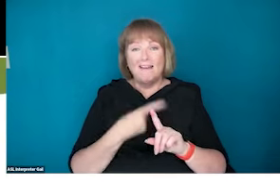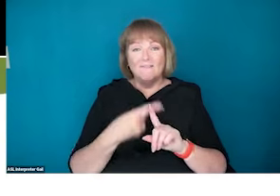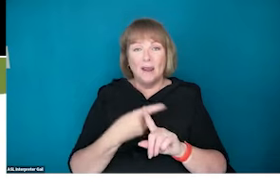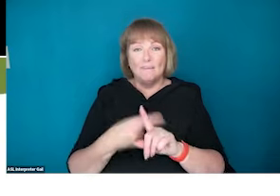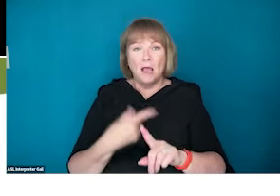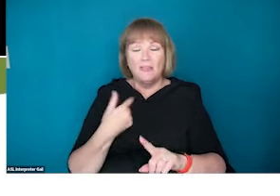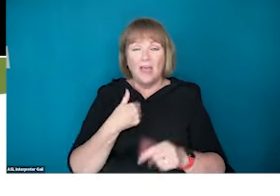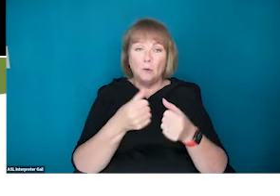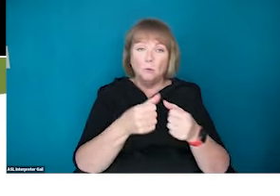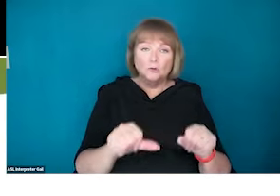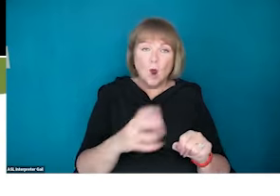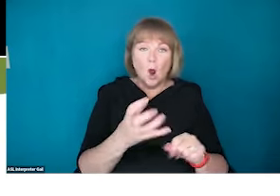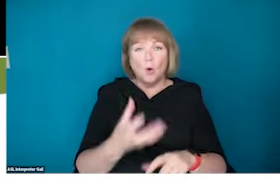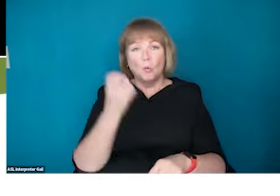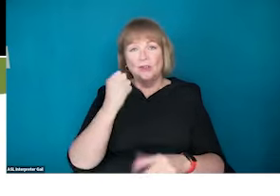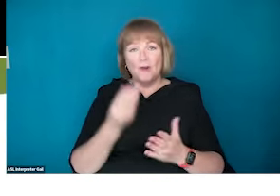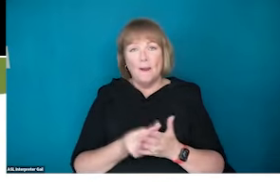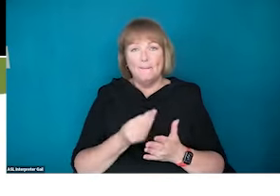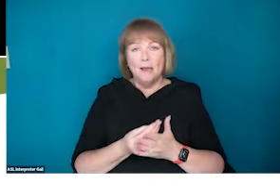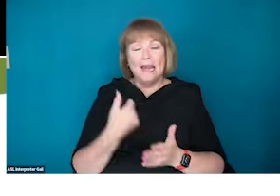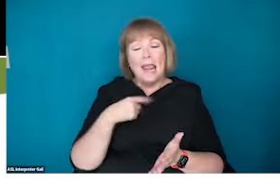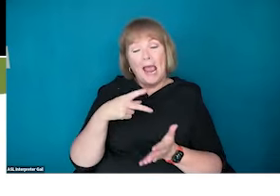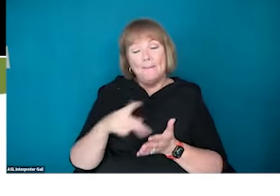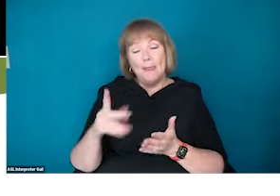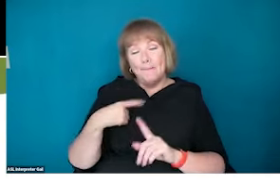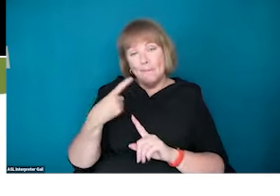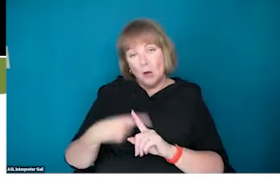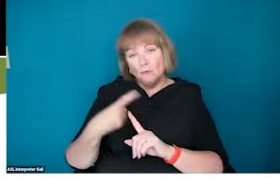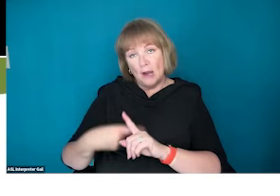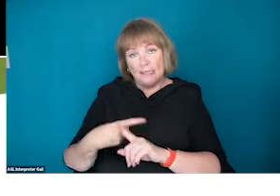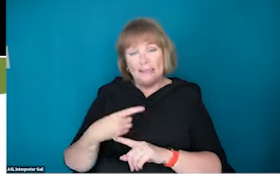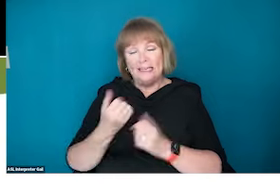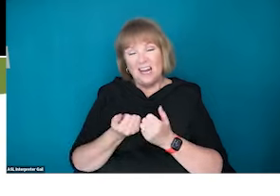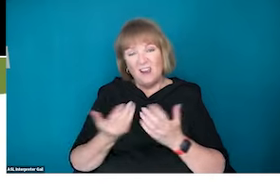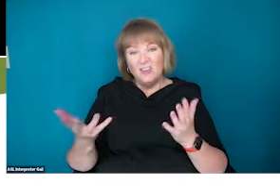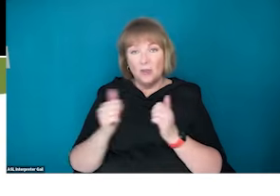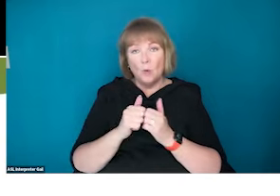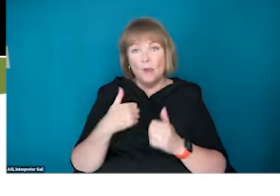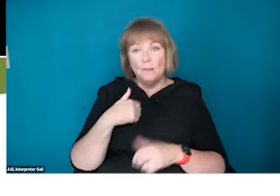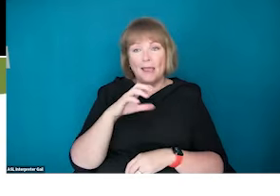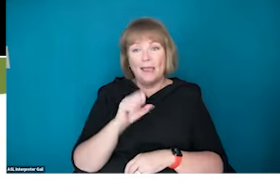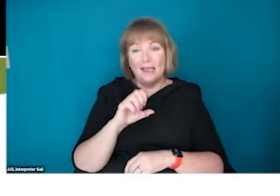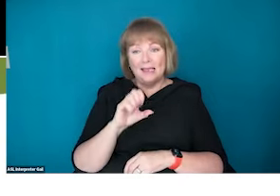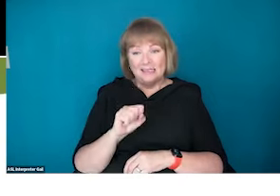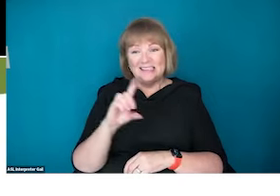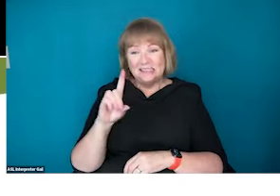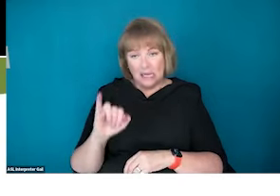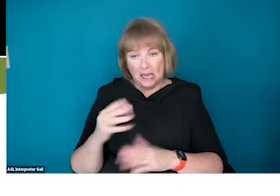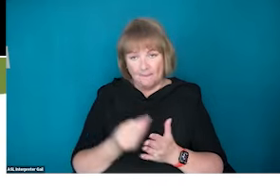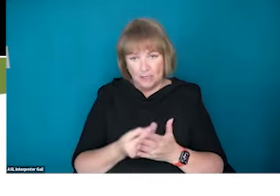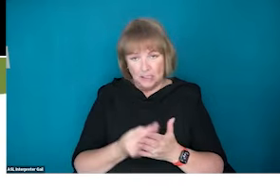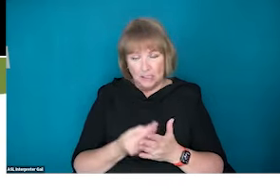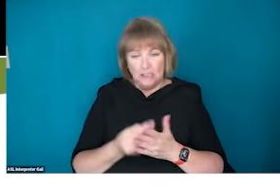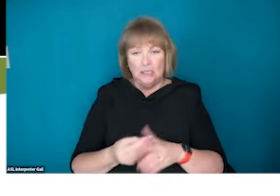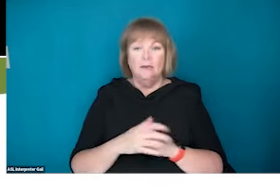perdón, con eso pago mi renta. Perdón, yo continúo recibiendo algo de apoyo de la seguridad social. Y